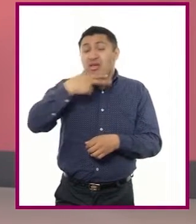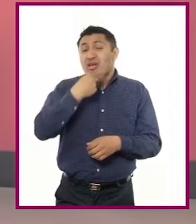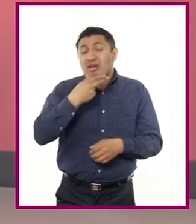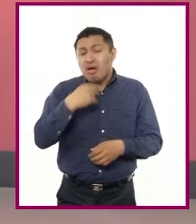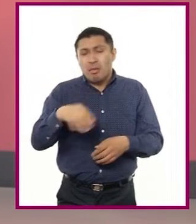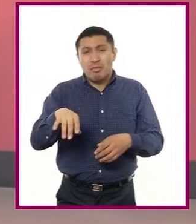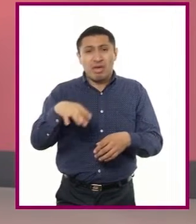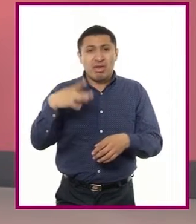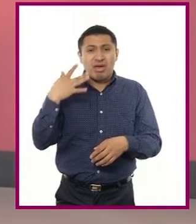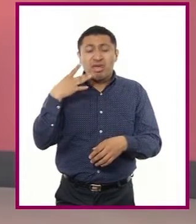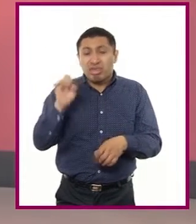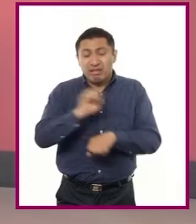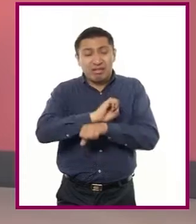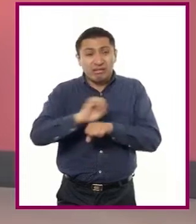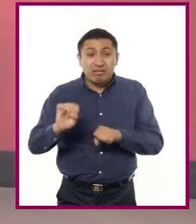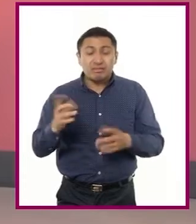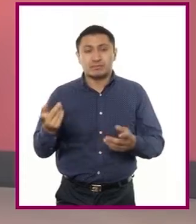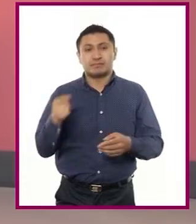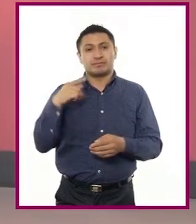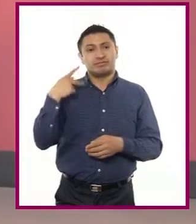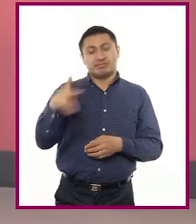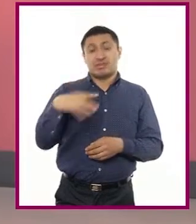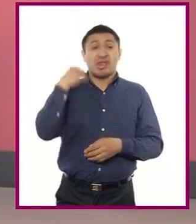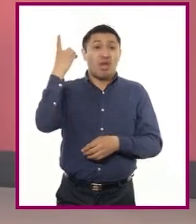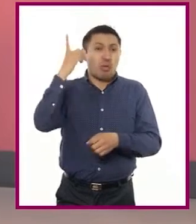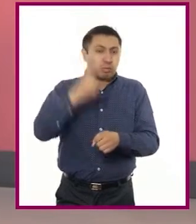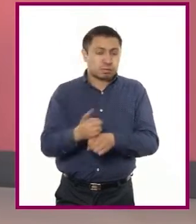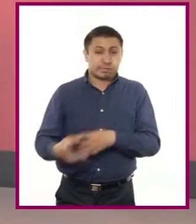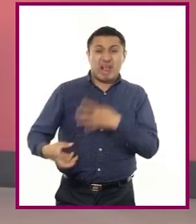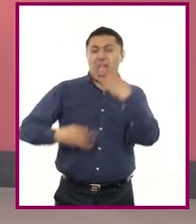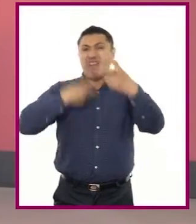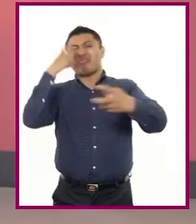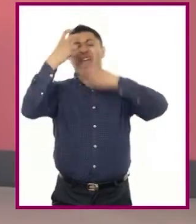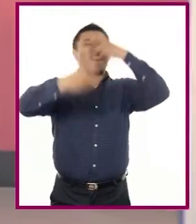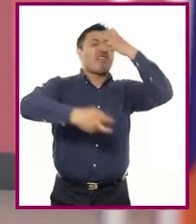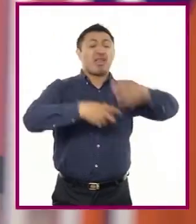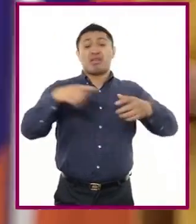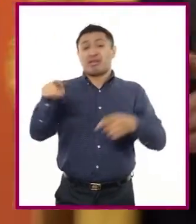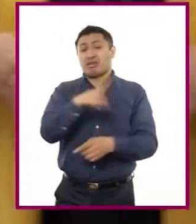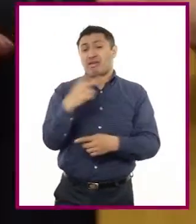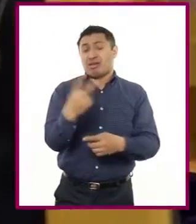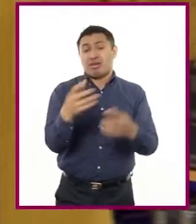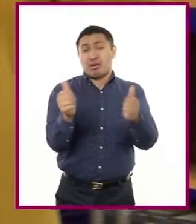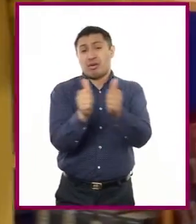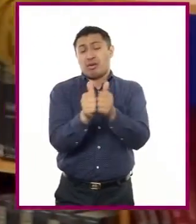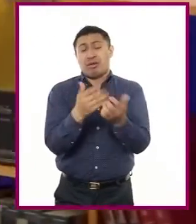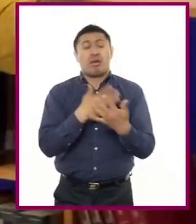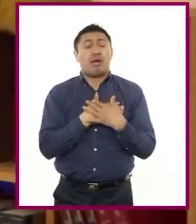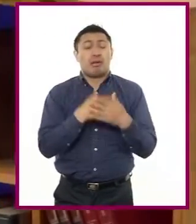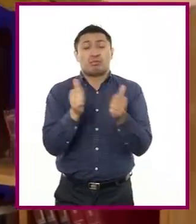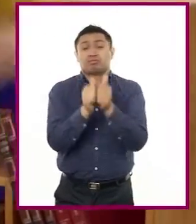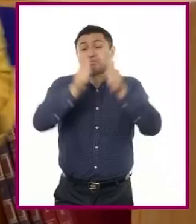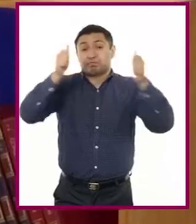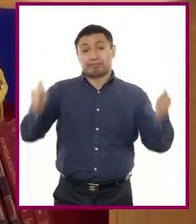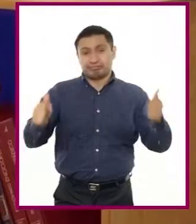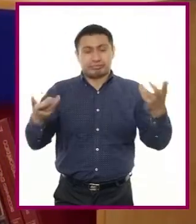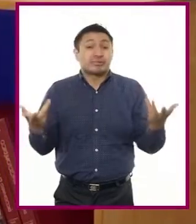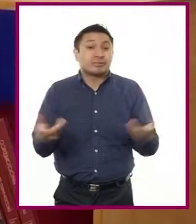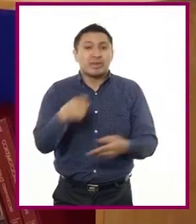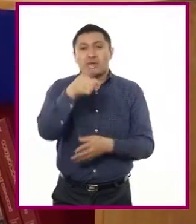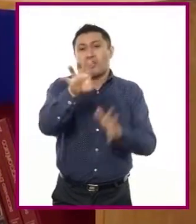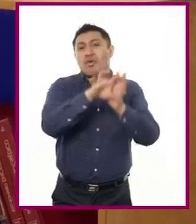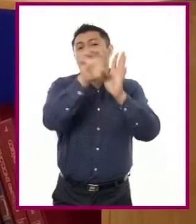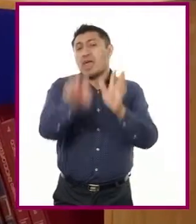sencillo. Terminó por imponer su voluntad a gritos, separando a los enamorados. ¡Qué buen ejemplo nos